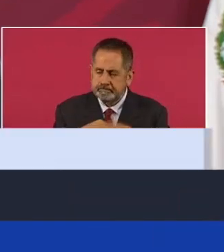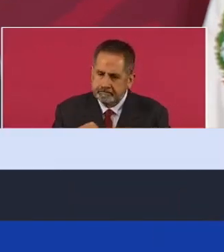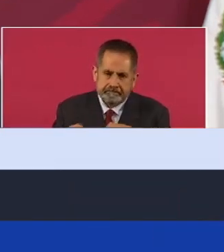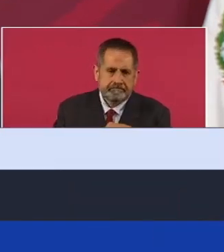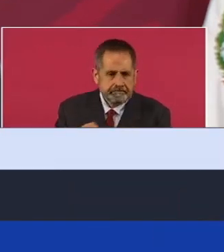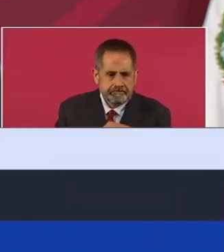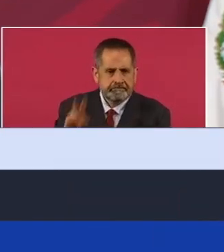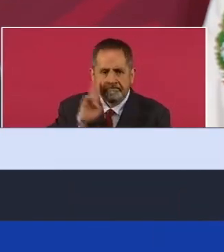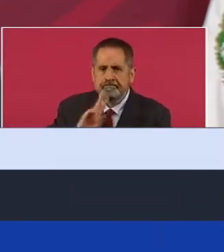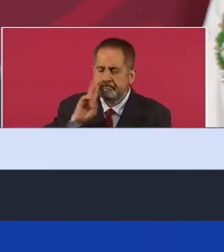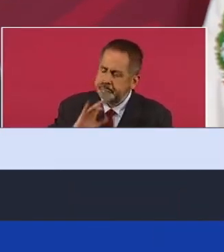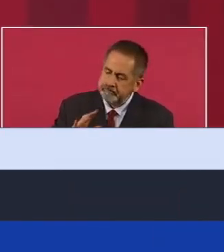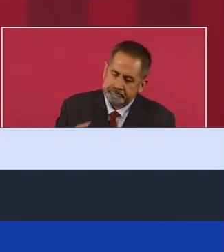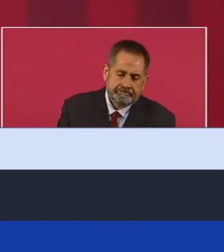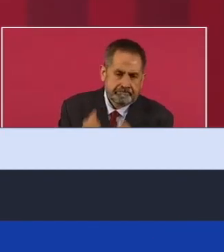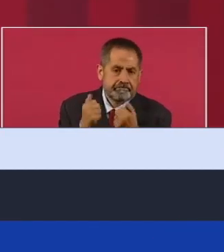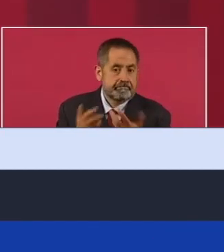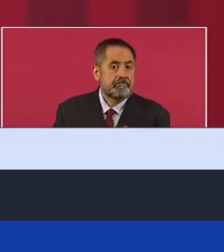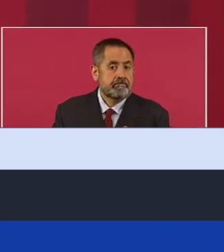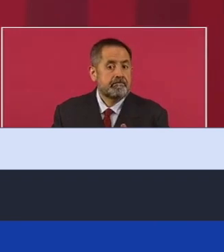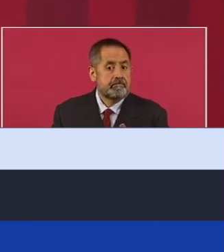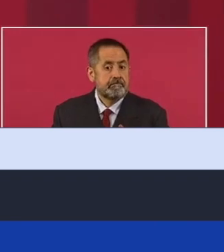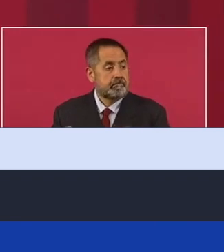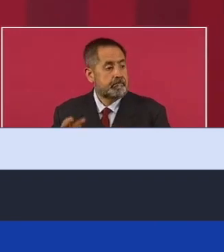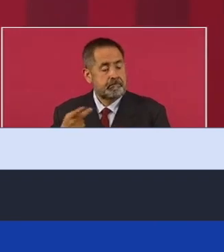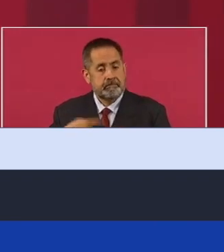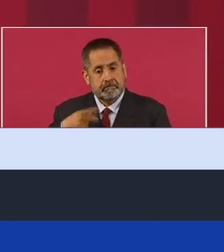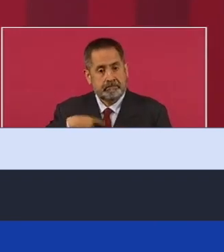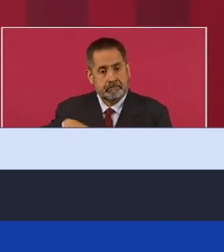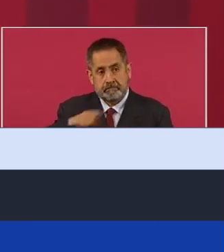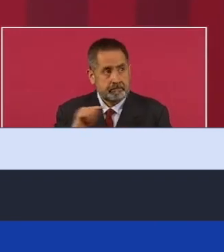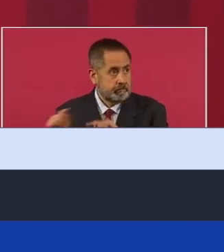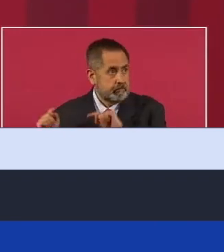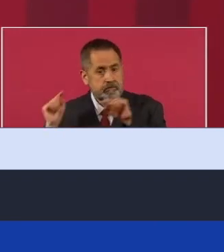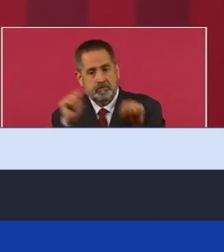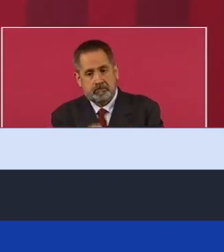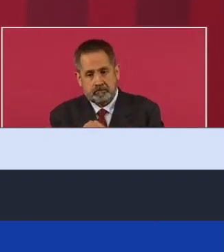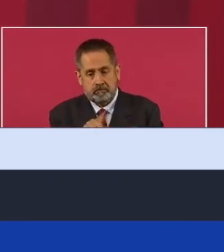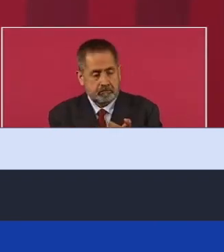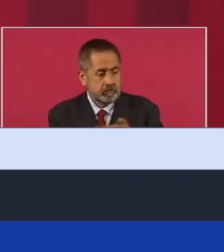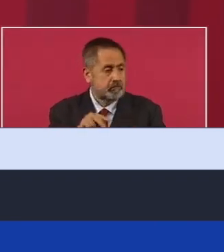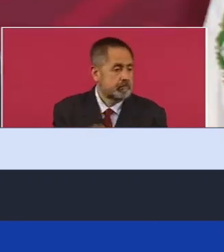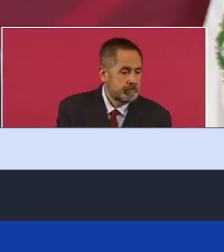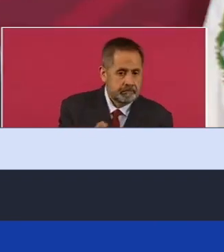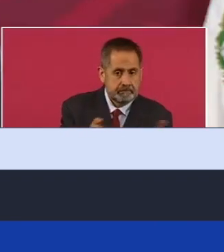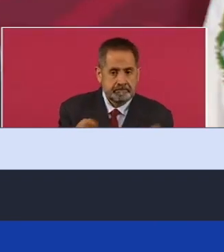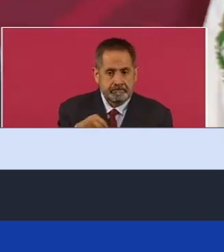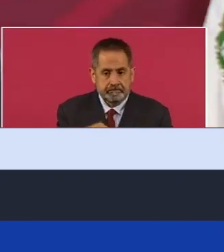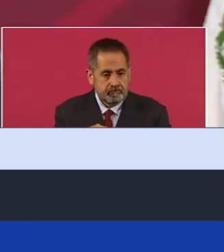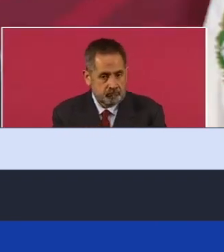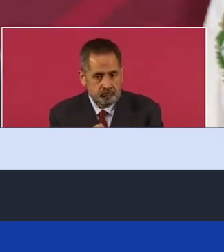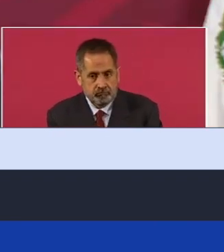trabajando. La gente que está allá en el terreno